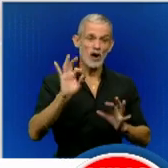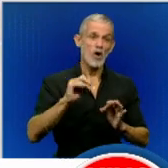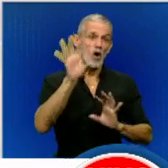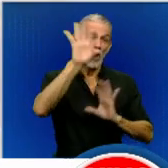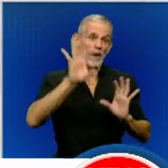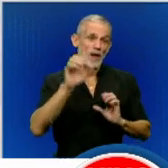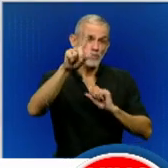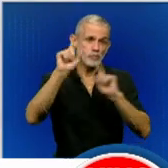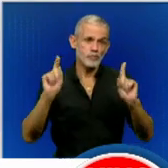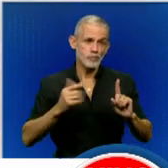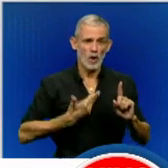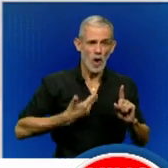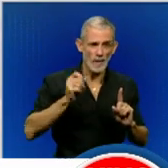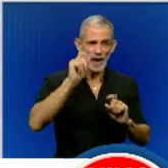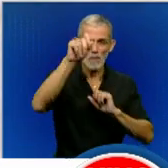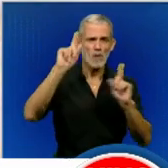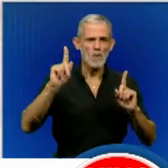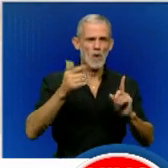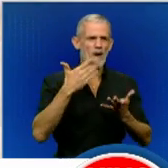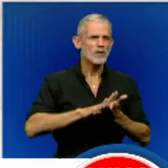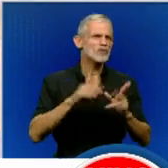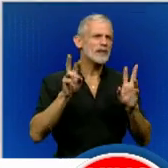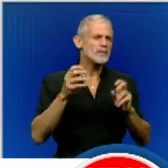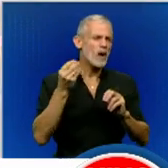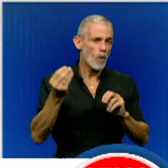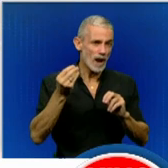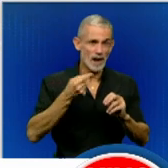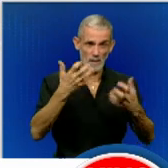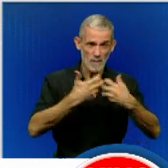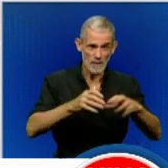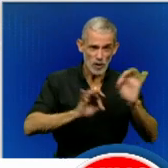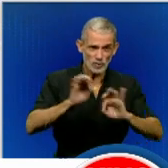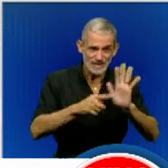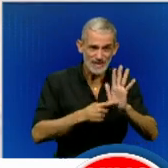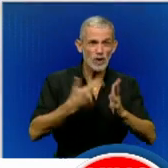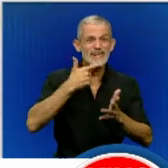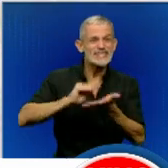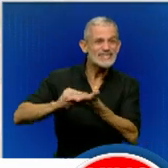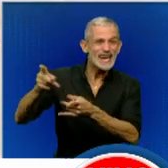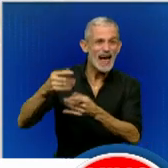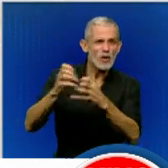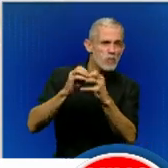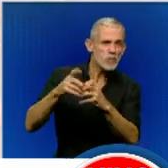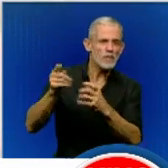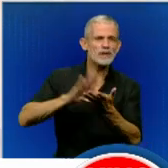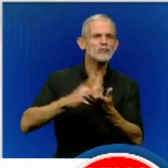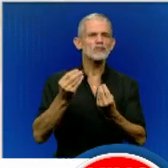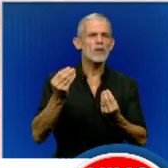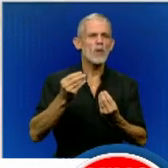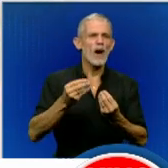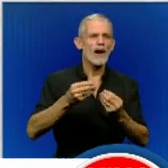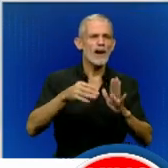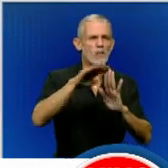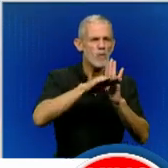gobernadores cuando tratamos y estamos discutiendo el proyecto que en el senado se está debatiendo sobre auto no sobre las restricciones